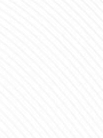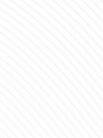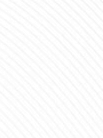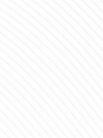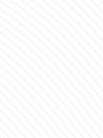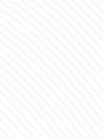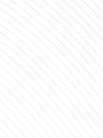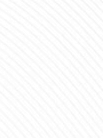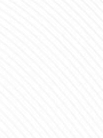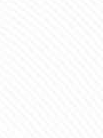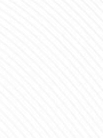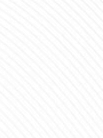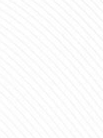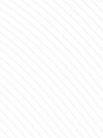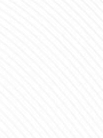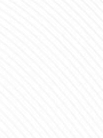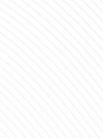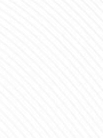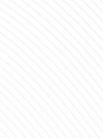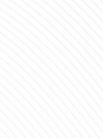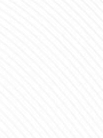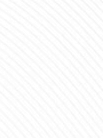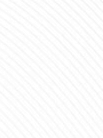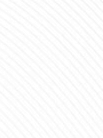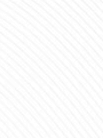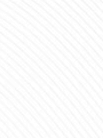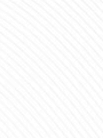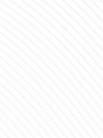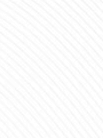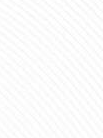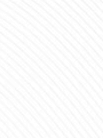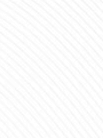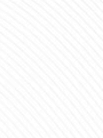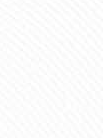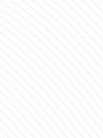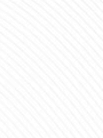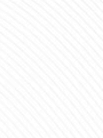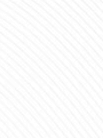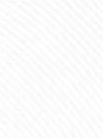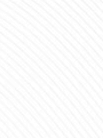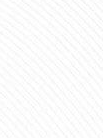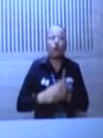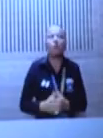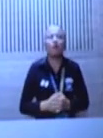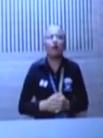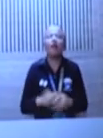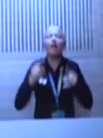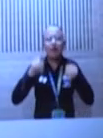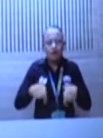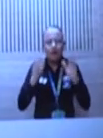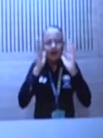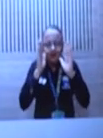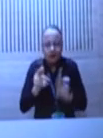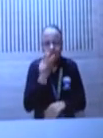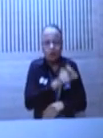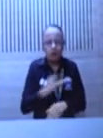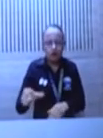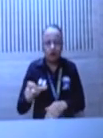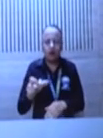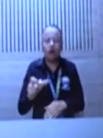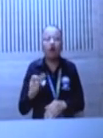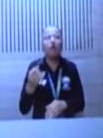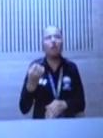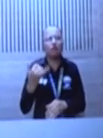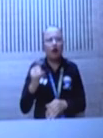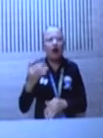planteados un programa práctico de inglés para prestadores de servicios turísticos y de servicio al cliente nosotros lo hicimos cuando fui Victor con los